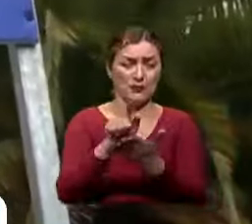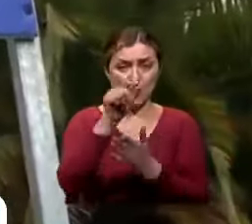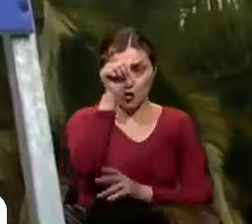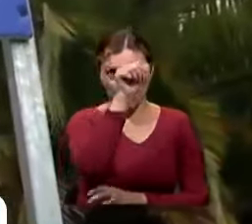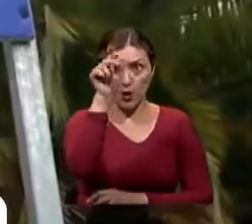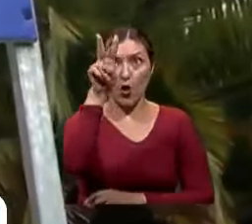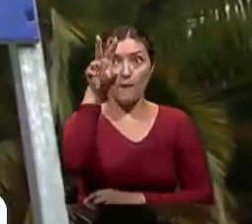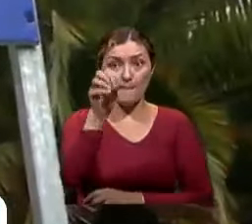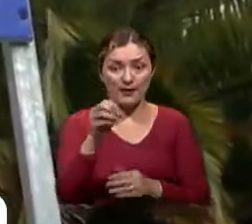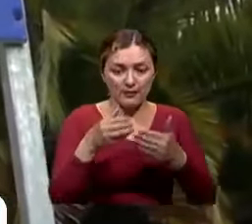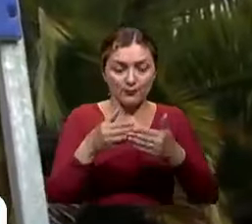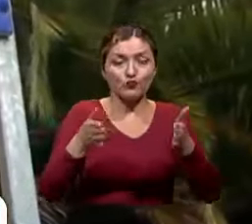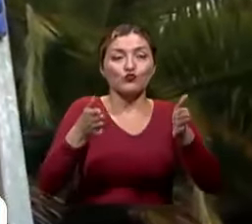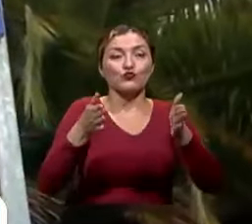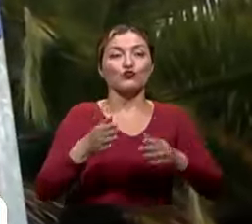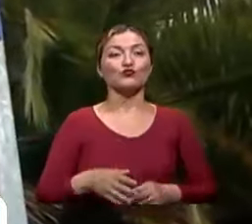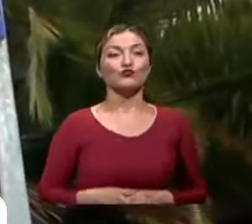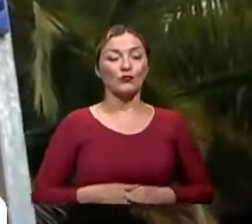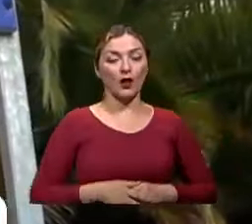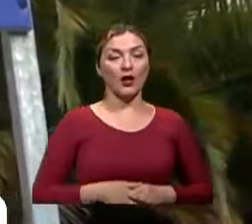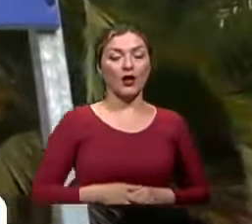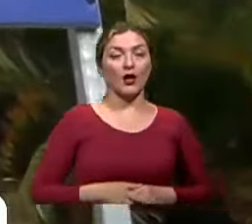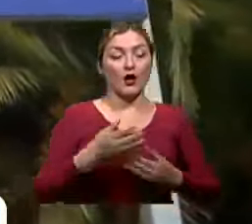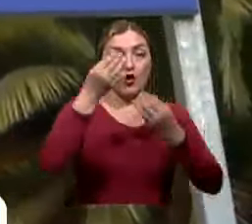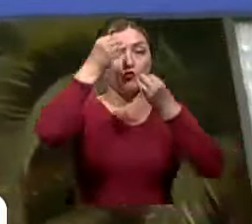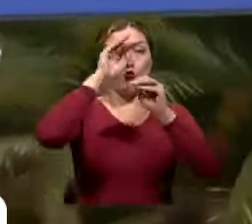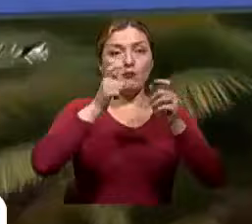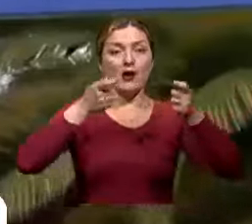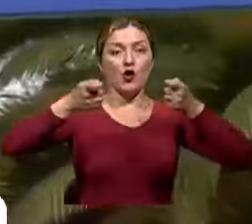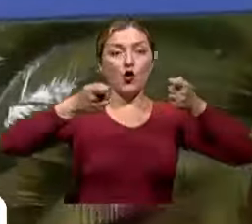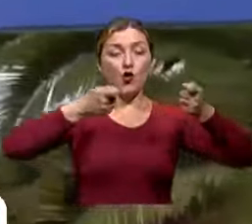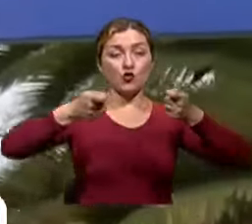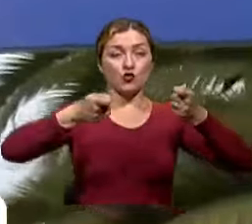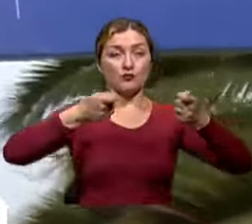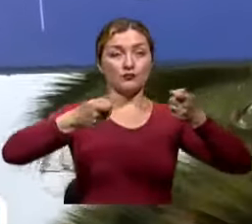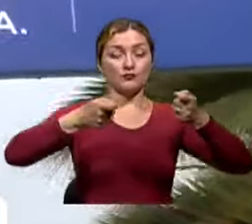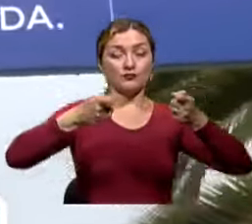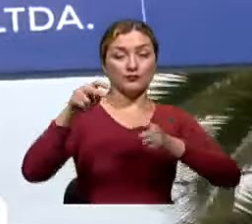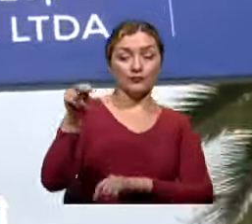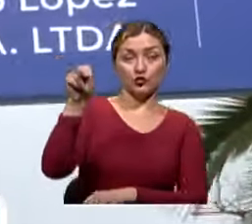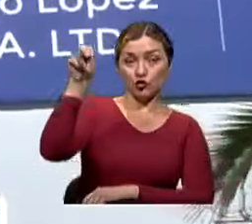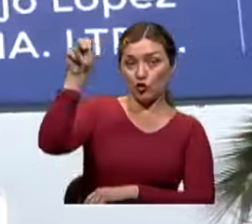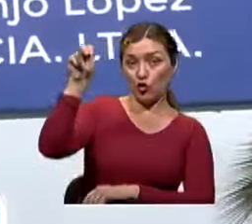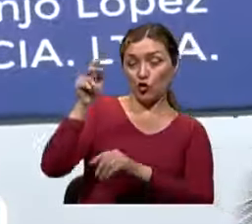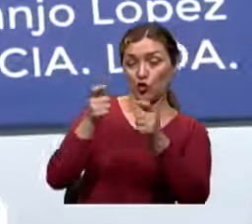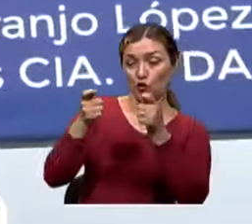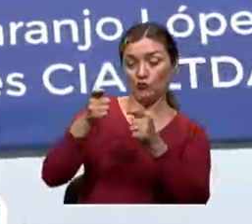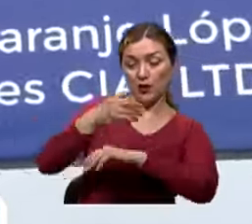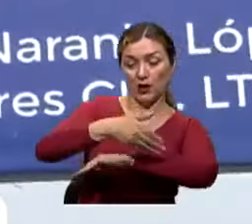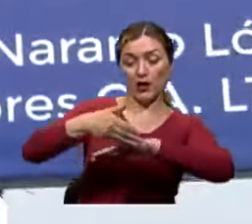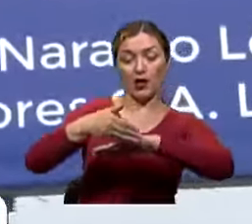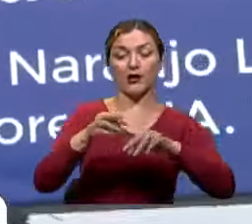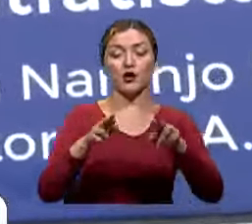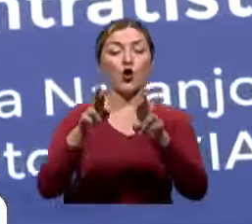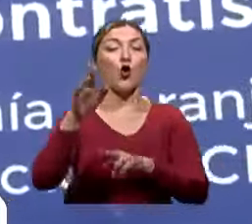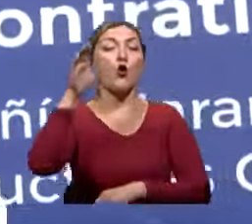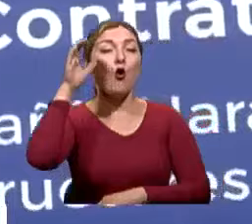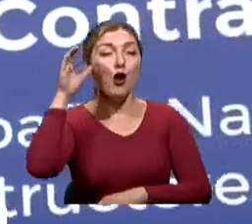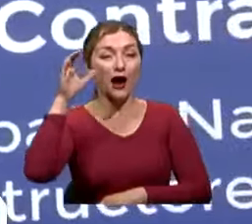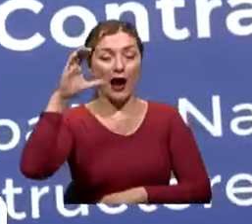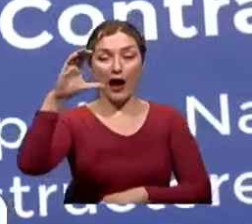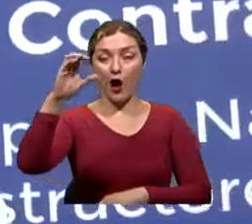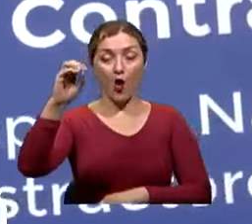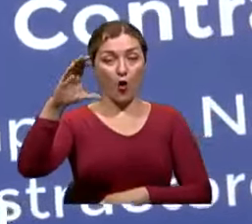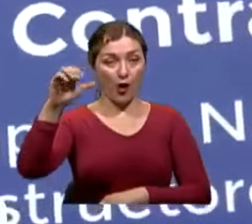abriríamos. Entonces, recordar a la ciudadanía que vamos a hacer un operativo al norte, por la Río Coca, por la Gaspar de